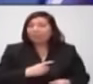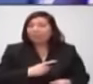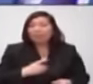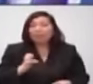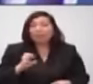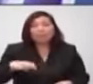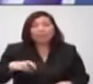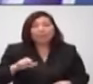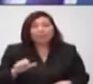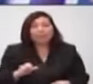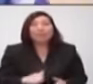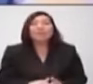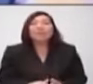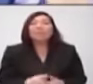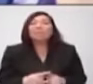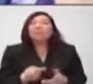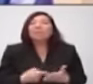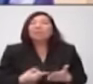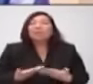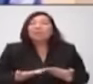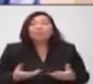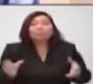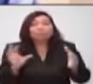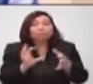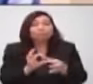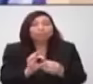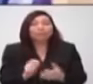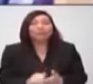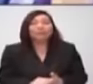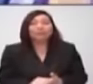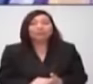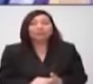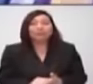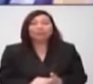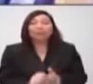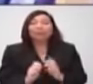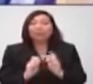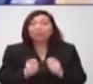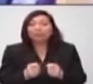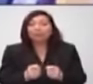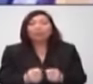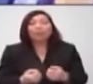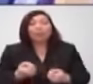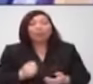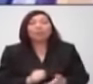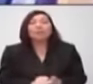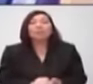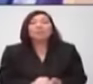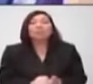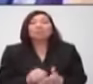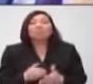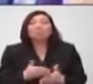EMAPE, pero ¿qué pasó en esa coyuntura de entregar los peajes